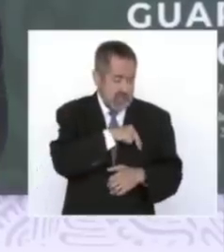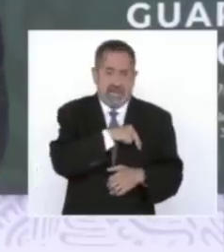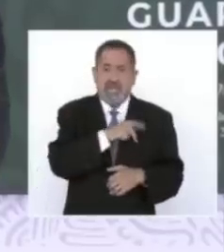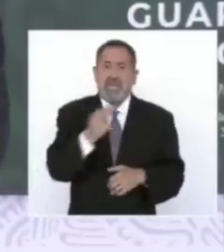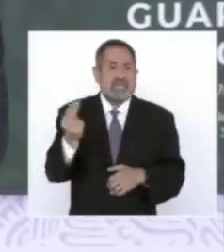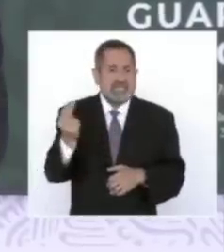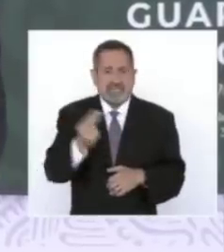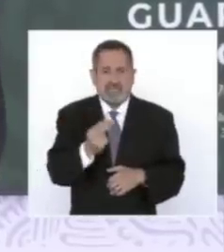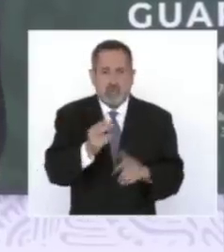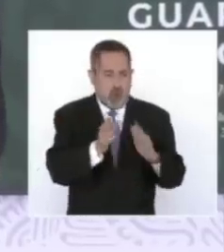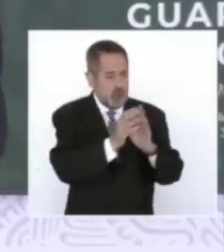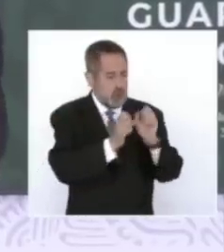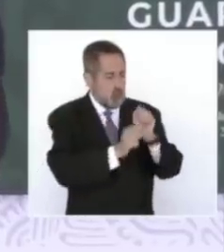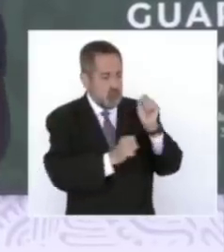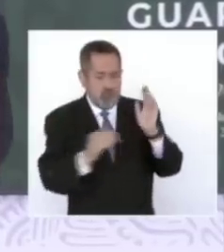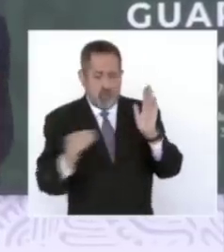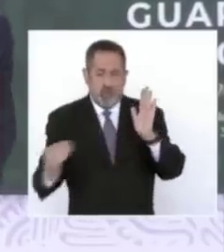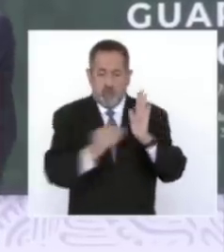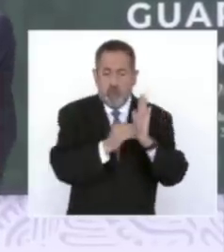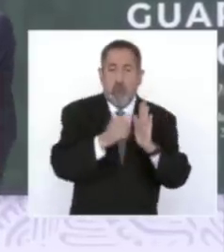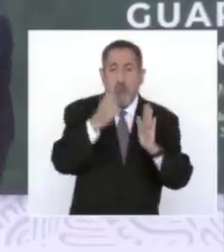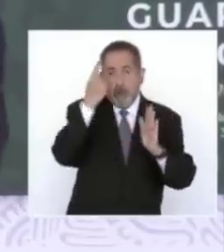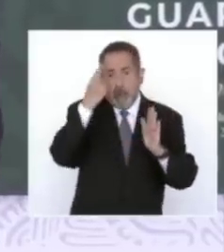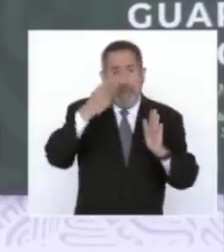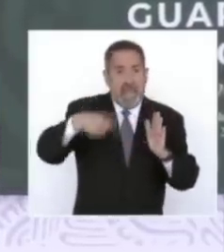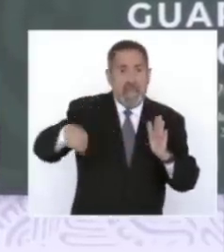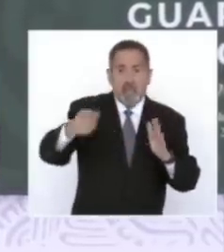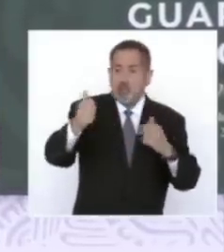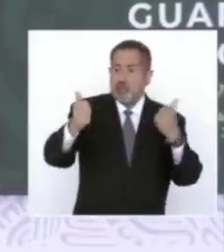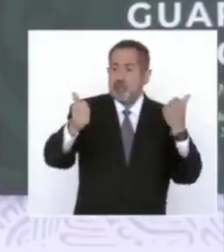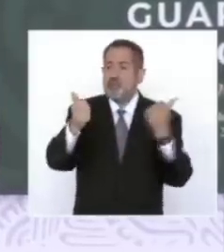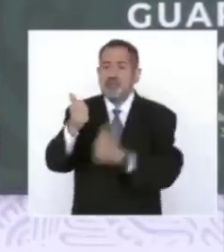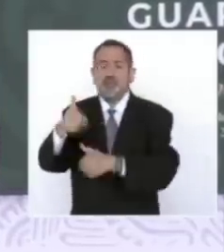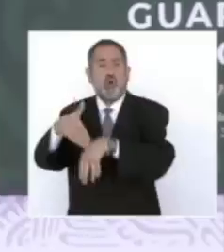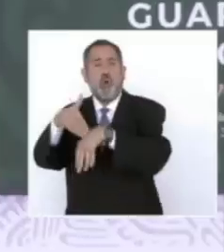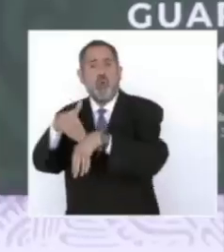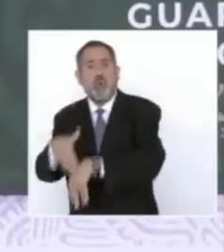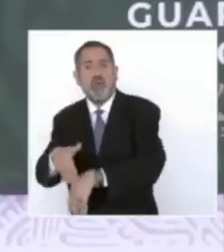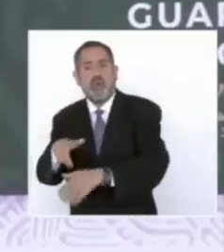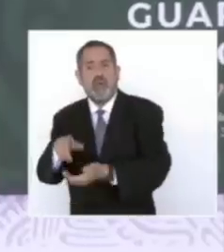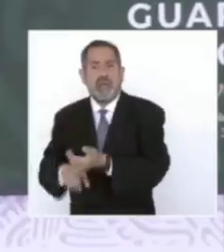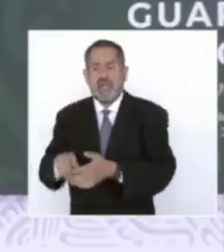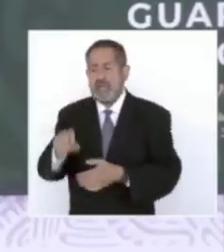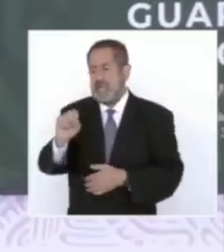de la Secretaría de la Defensa Nacional.